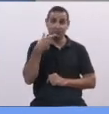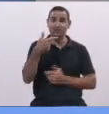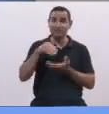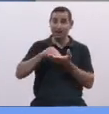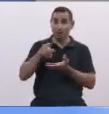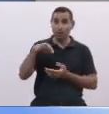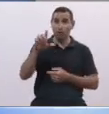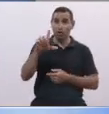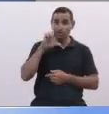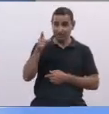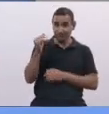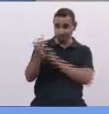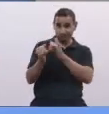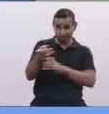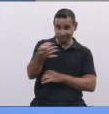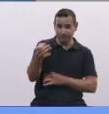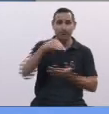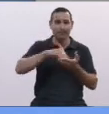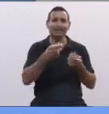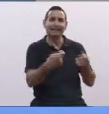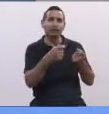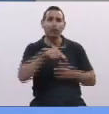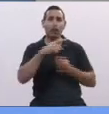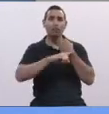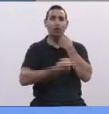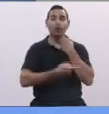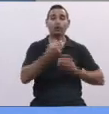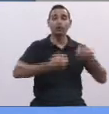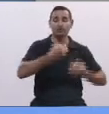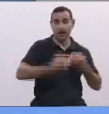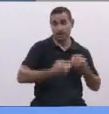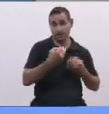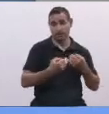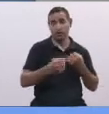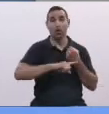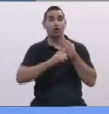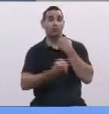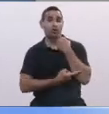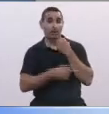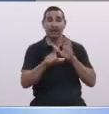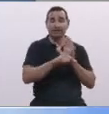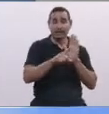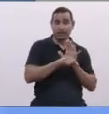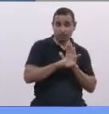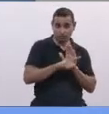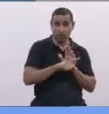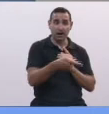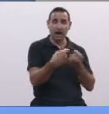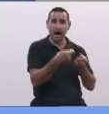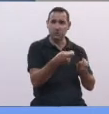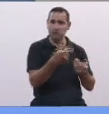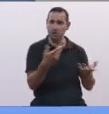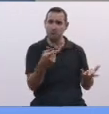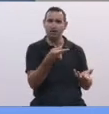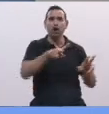el senador Poggi, el gasto del resto de los poderes, del Poder Judicial y de los poderes legislativos que pocos